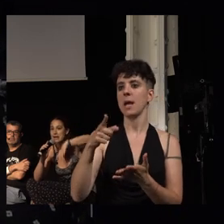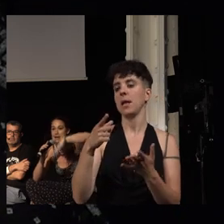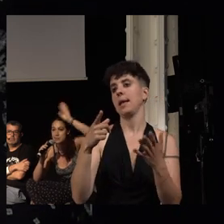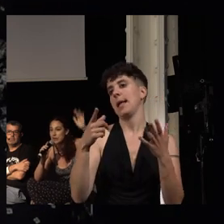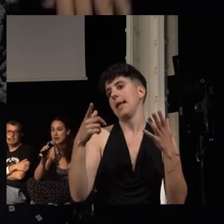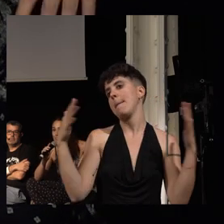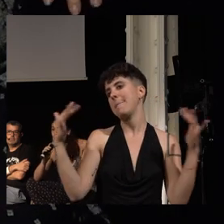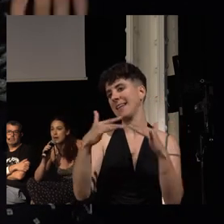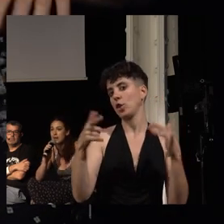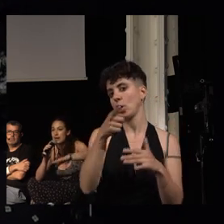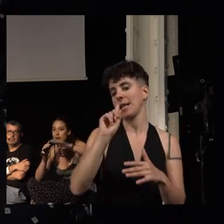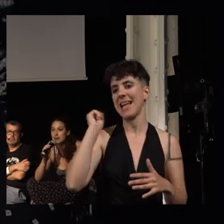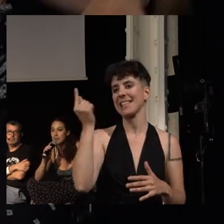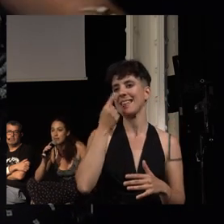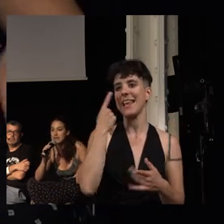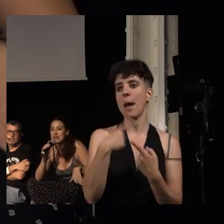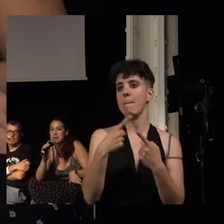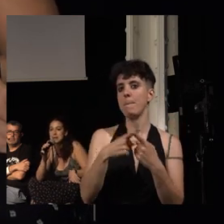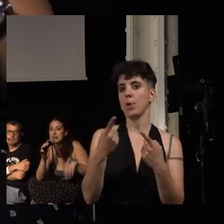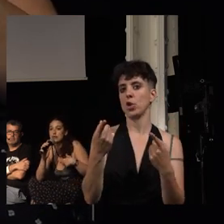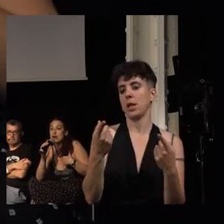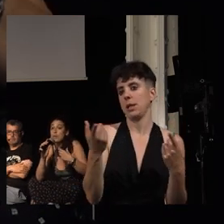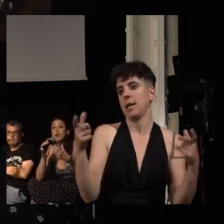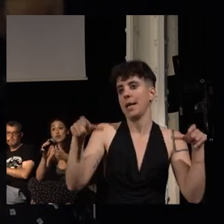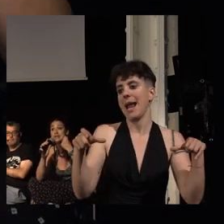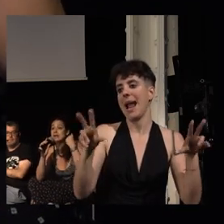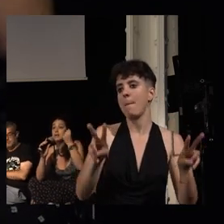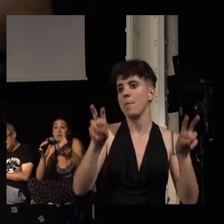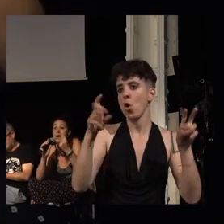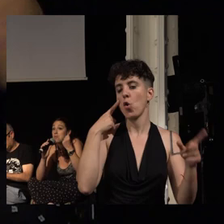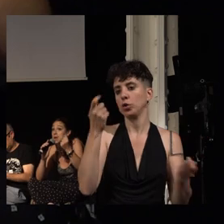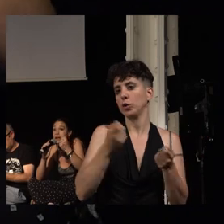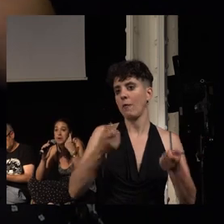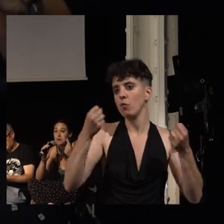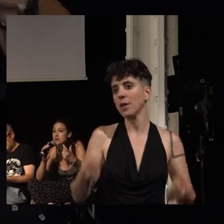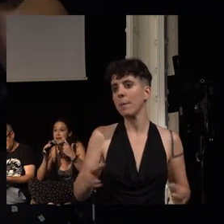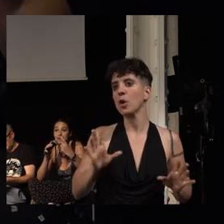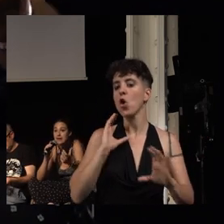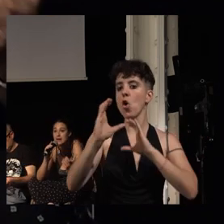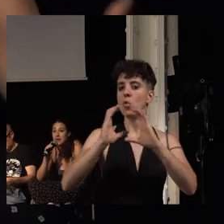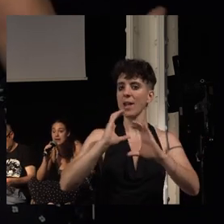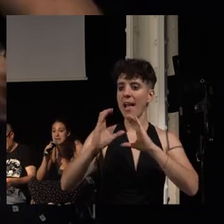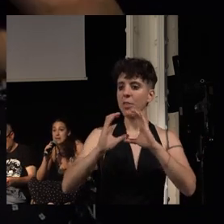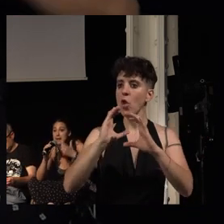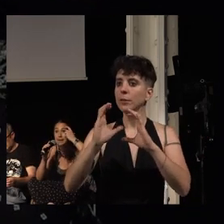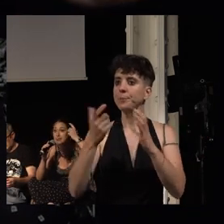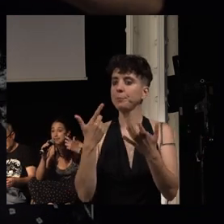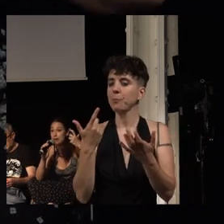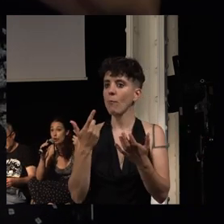ya se enteran ellas porque el Camp Nou lo tienen más que controlado, pero sí establecer una comunicación que